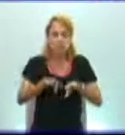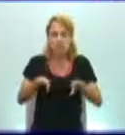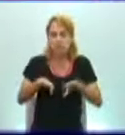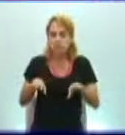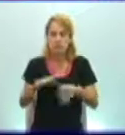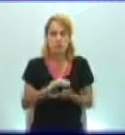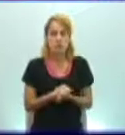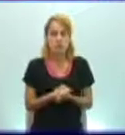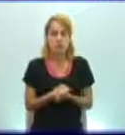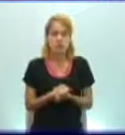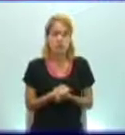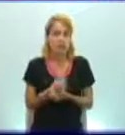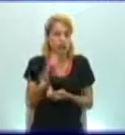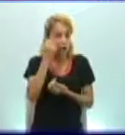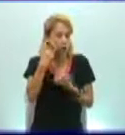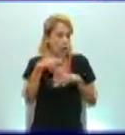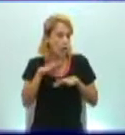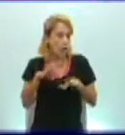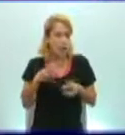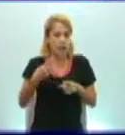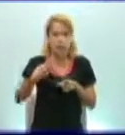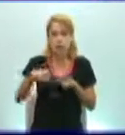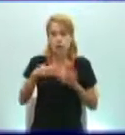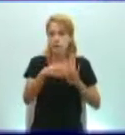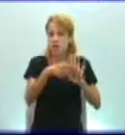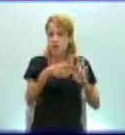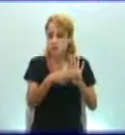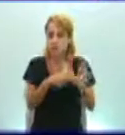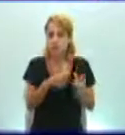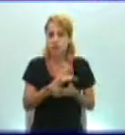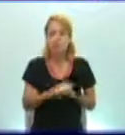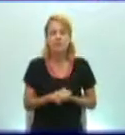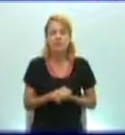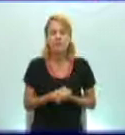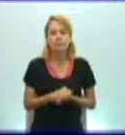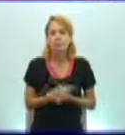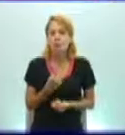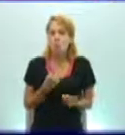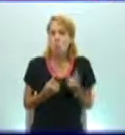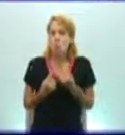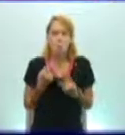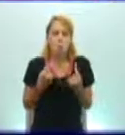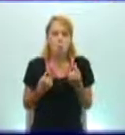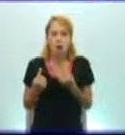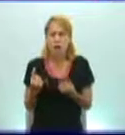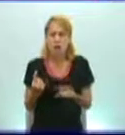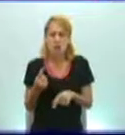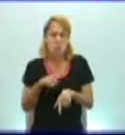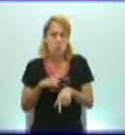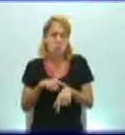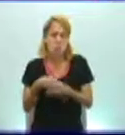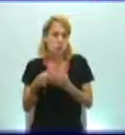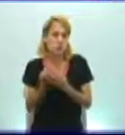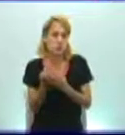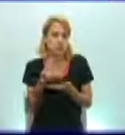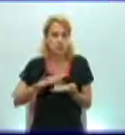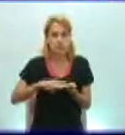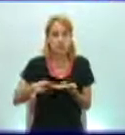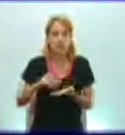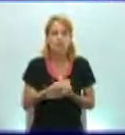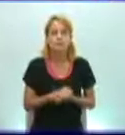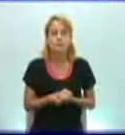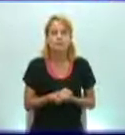además de las demás asignaturas que ustedes están estudiando, en cualquier momento del día durante la semana.